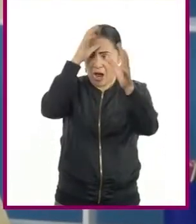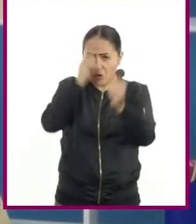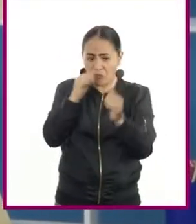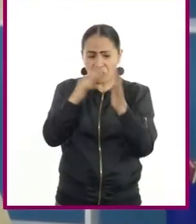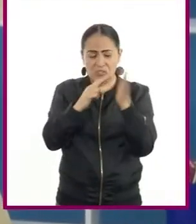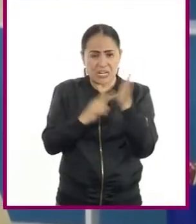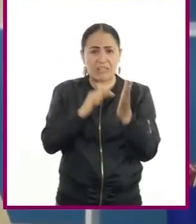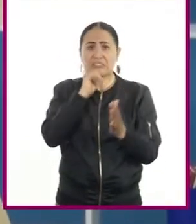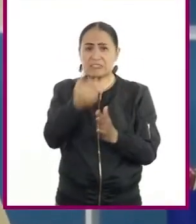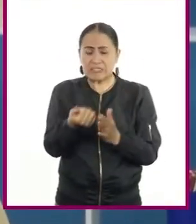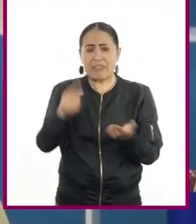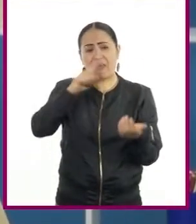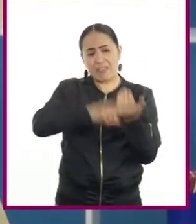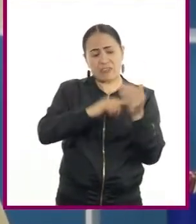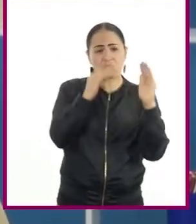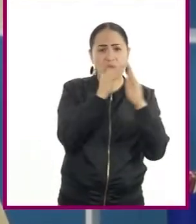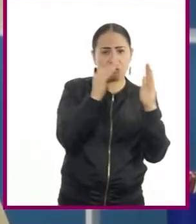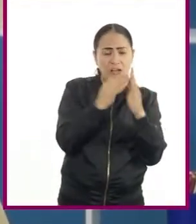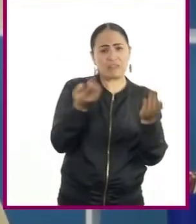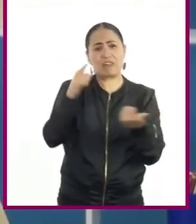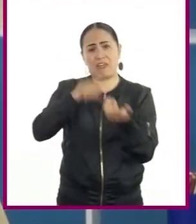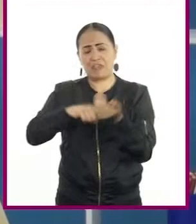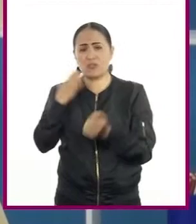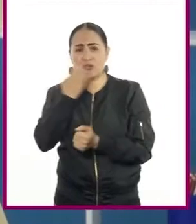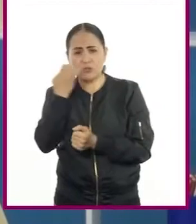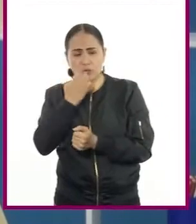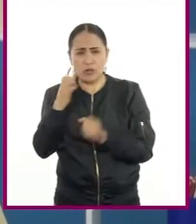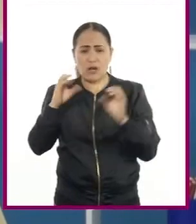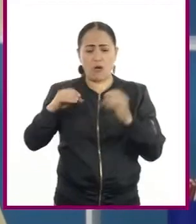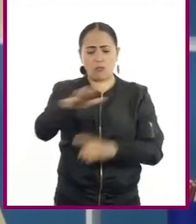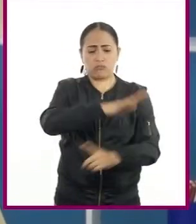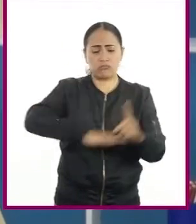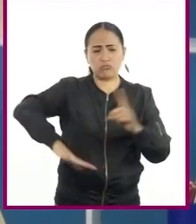reglas en el hogar, la escuela y la colonia, ¿verdad?